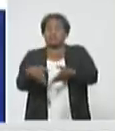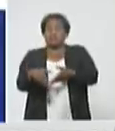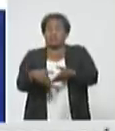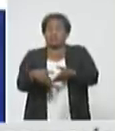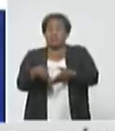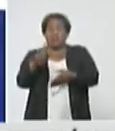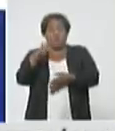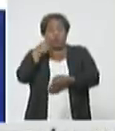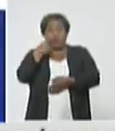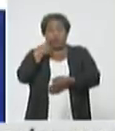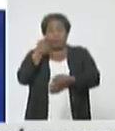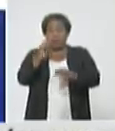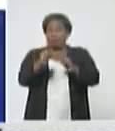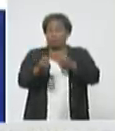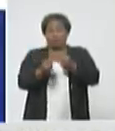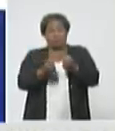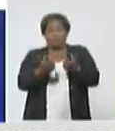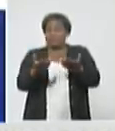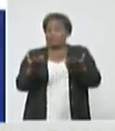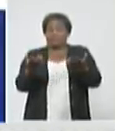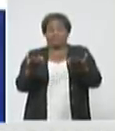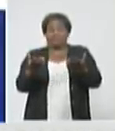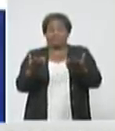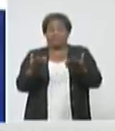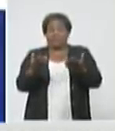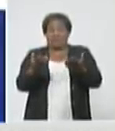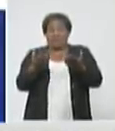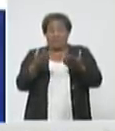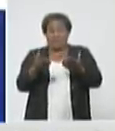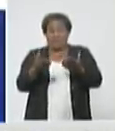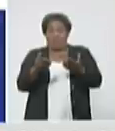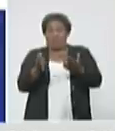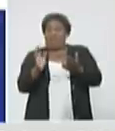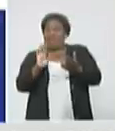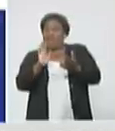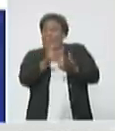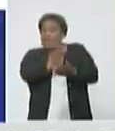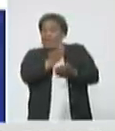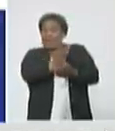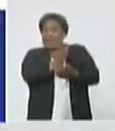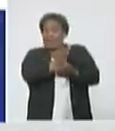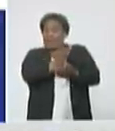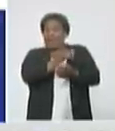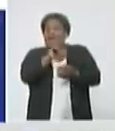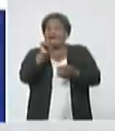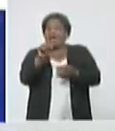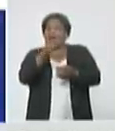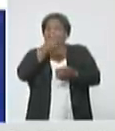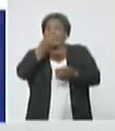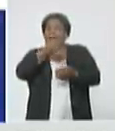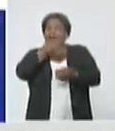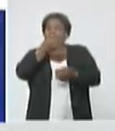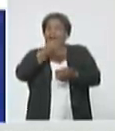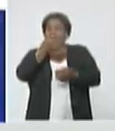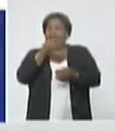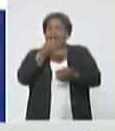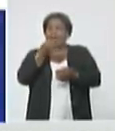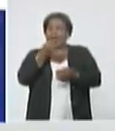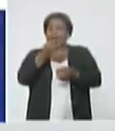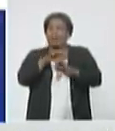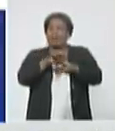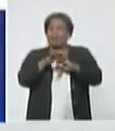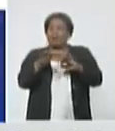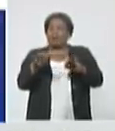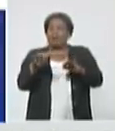un control. Y lo que aparece a la derecha era algo que habíamos comentado ya, que un